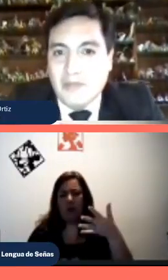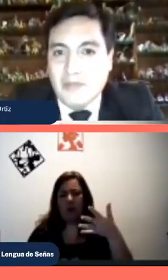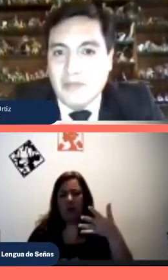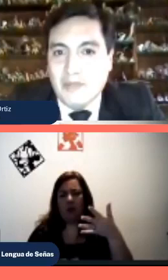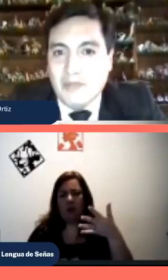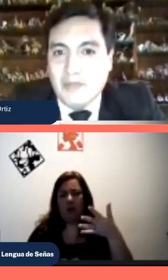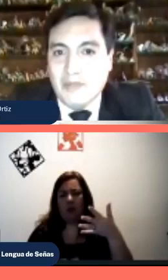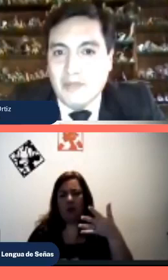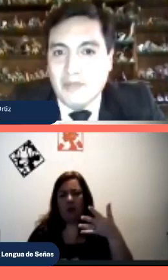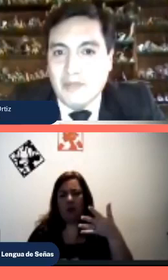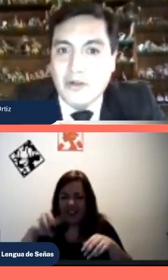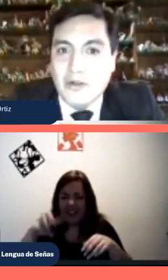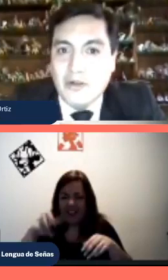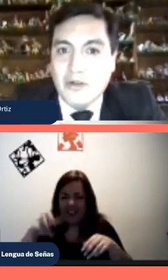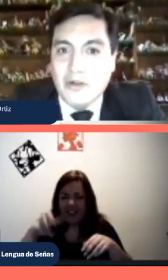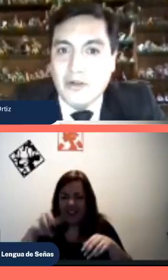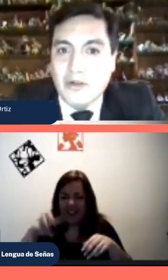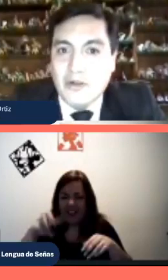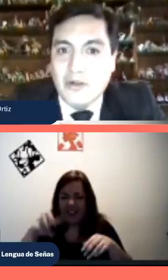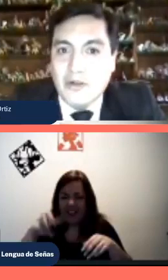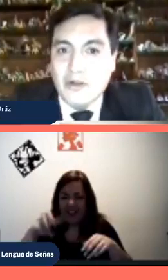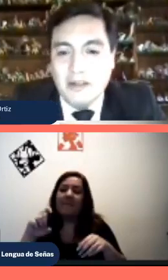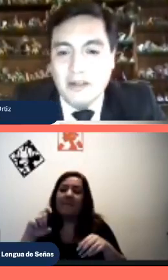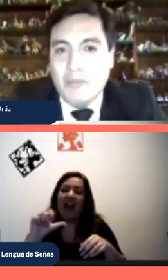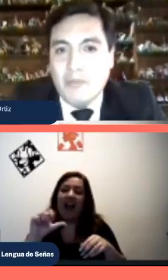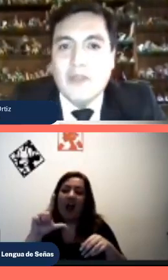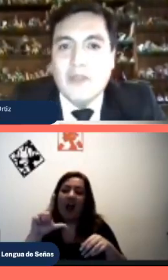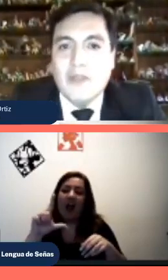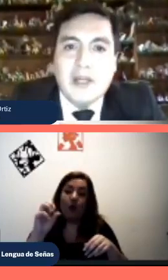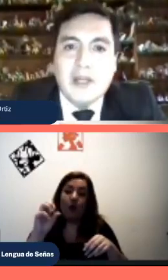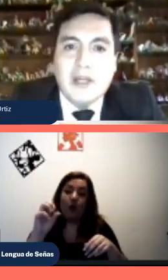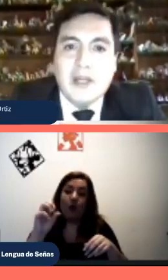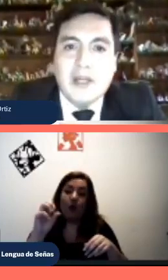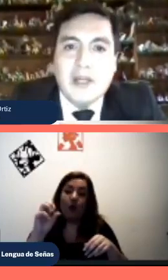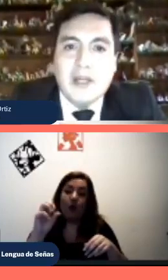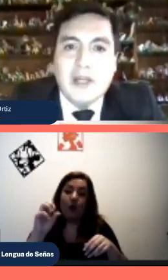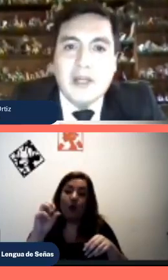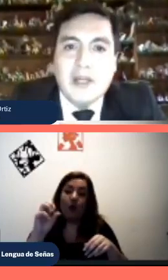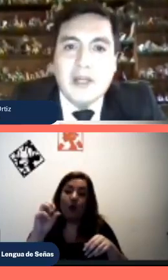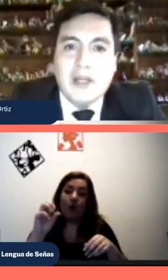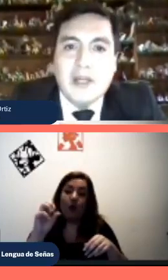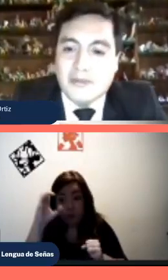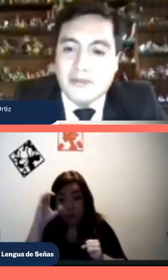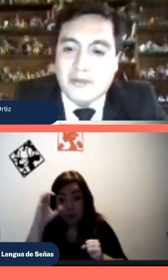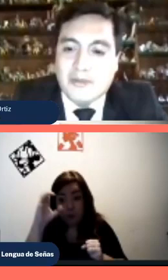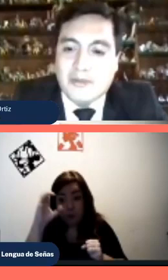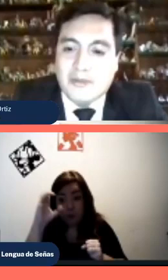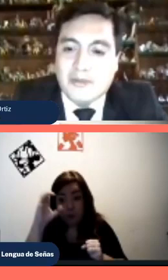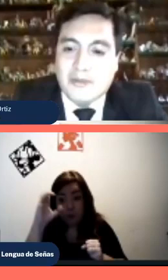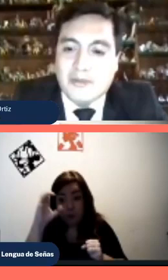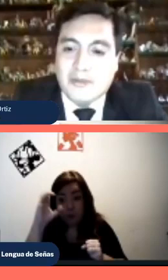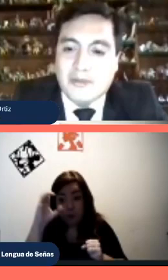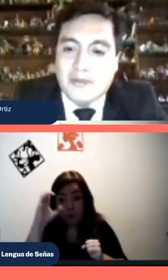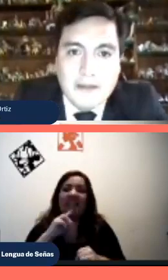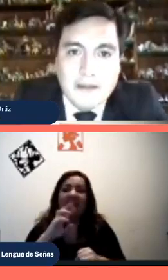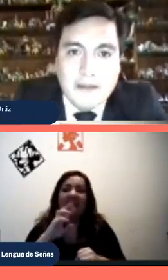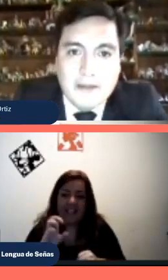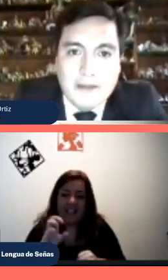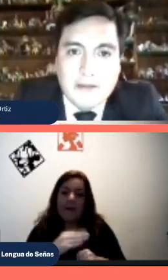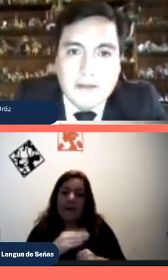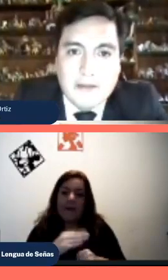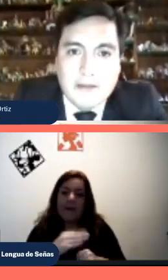les interesa conocer algo más de este patrimonio de Caldera, pueden buscar Entre Megalodones.